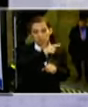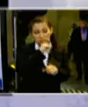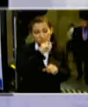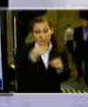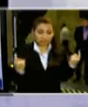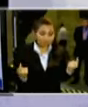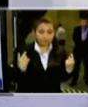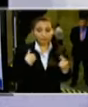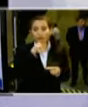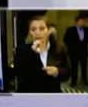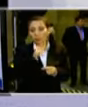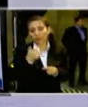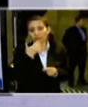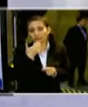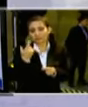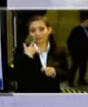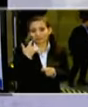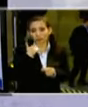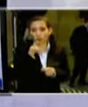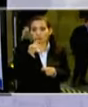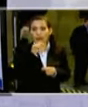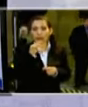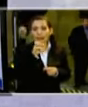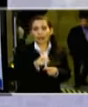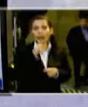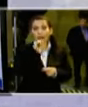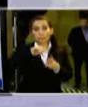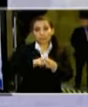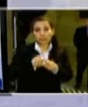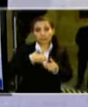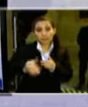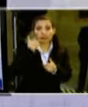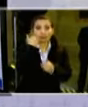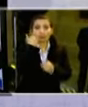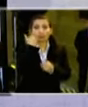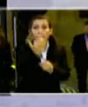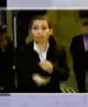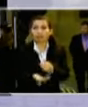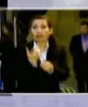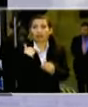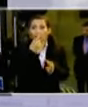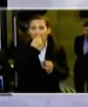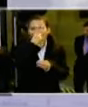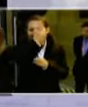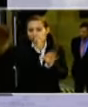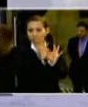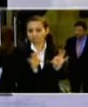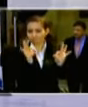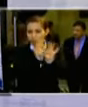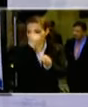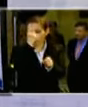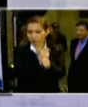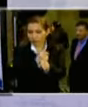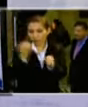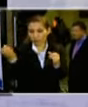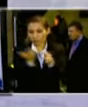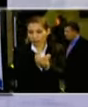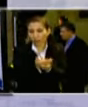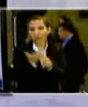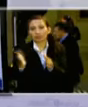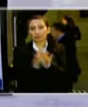Luz María Beristain. Bien, para iniciar quisiera subrayar un primer elemento que me